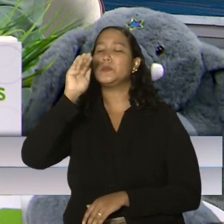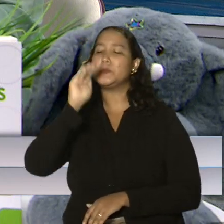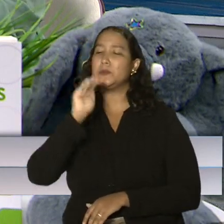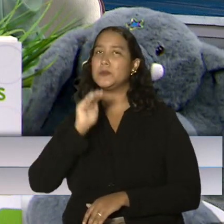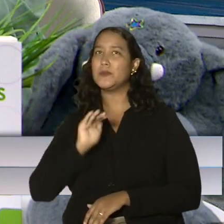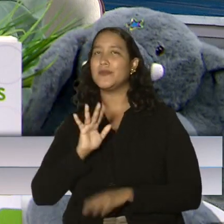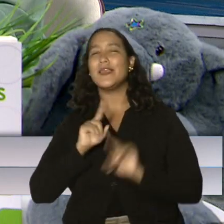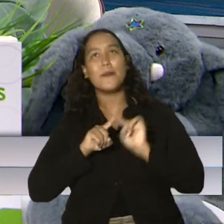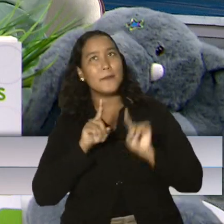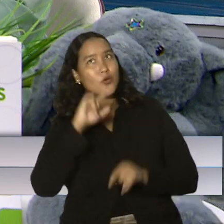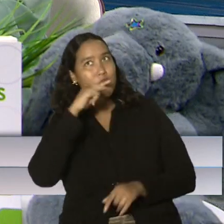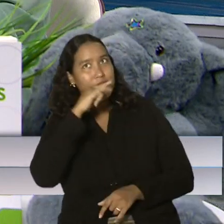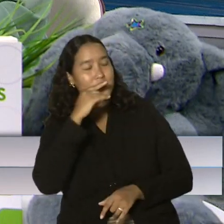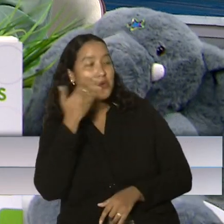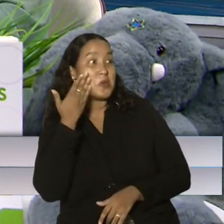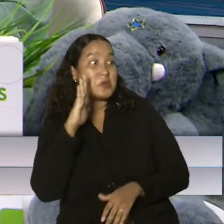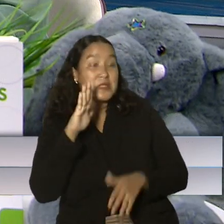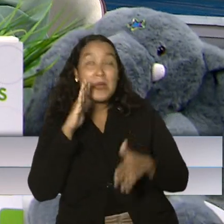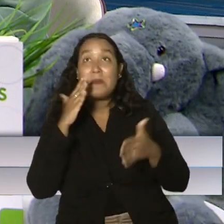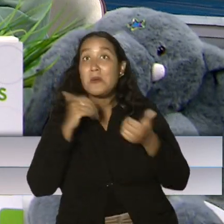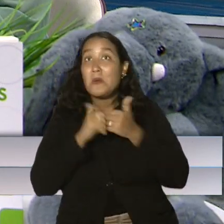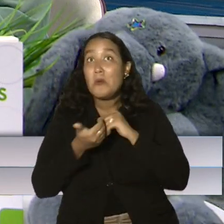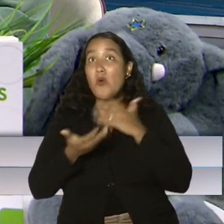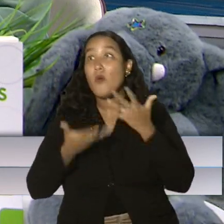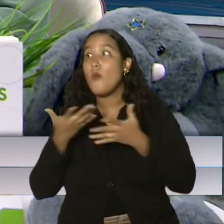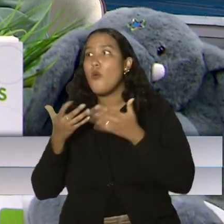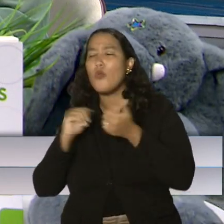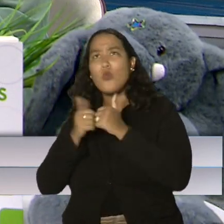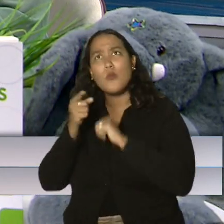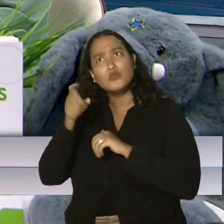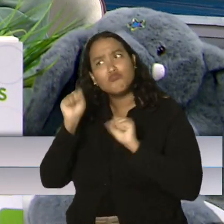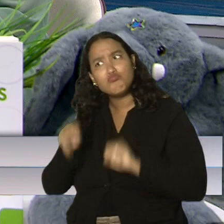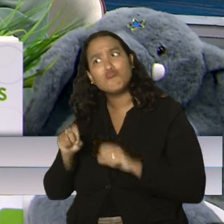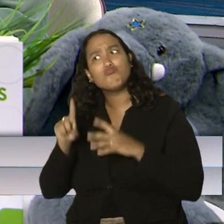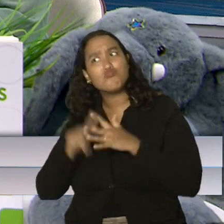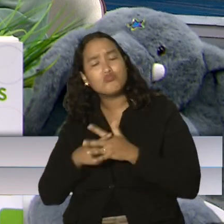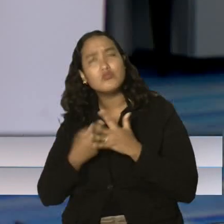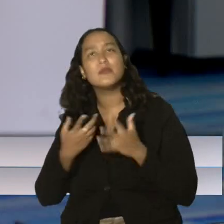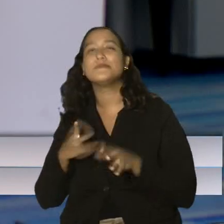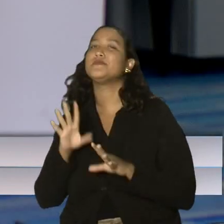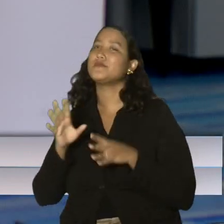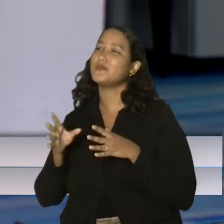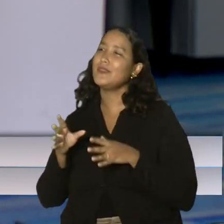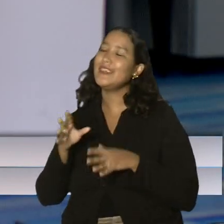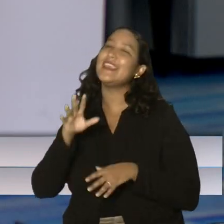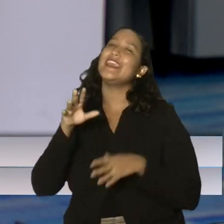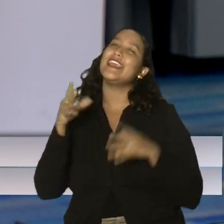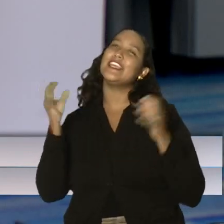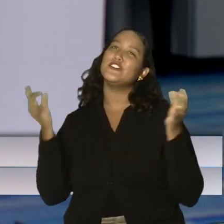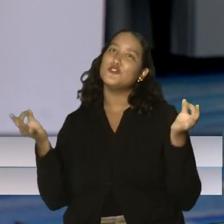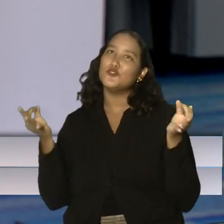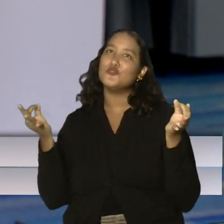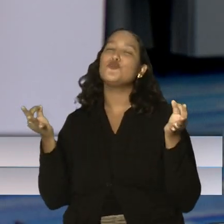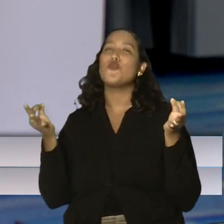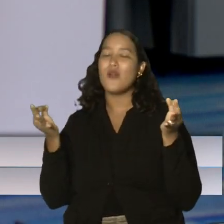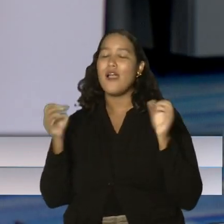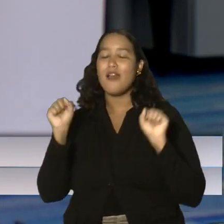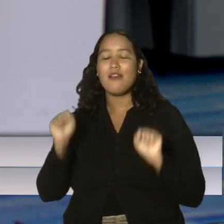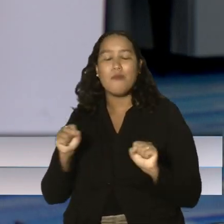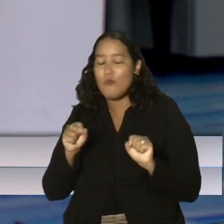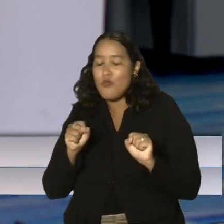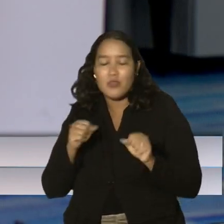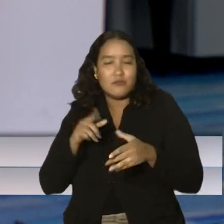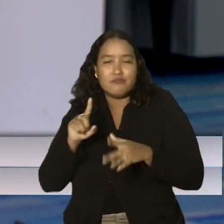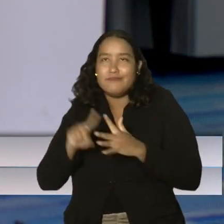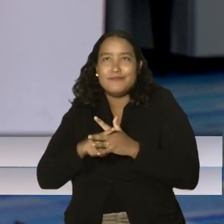nociones aplicarlo Cómo ustedes lo hacen y desde qué momento se puede comenzar el yoga se adapta es inclusivo es para todas las edades desde baby